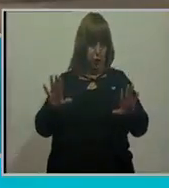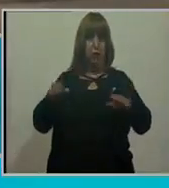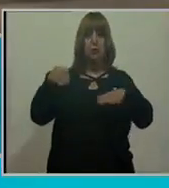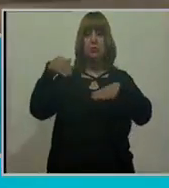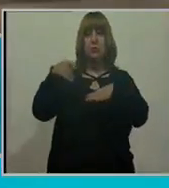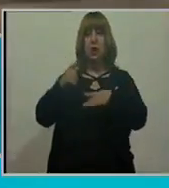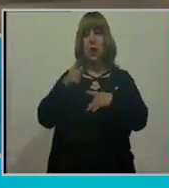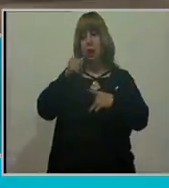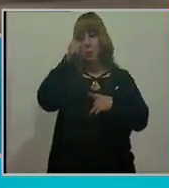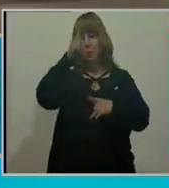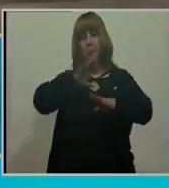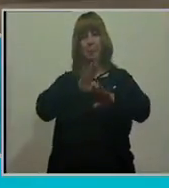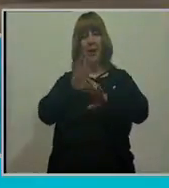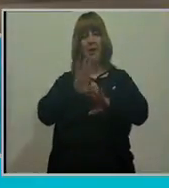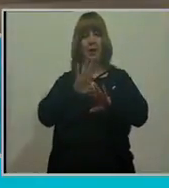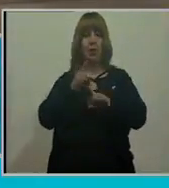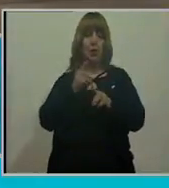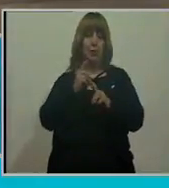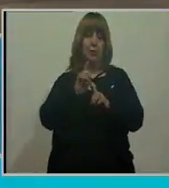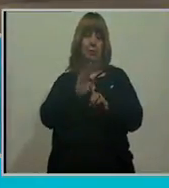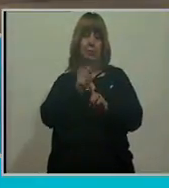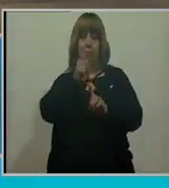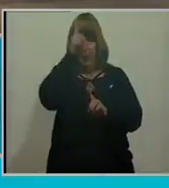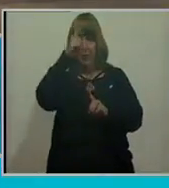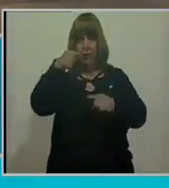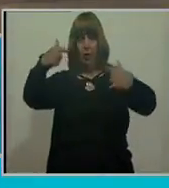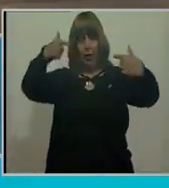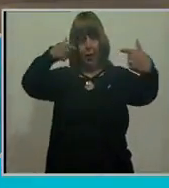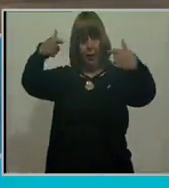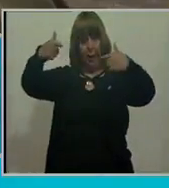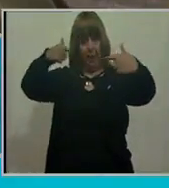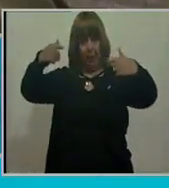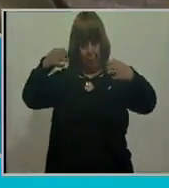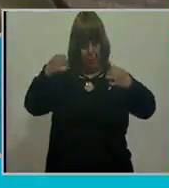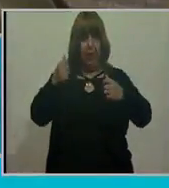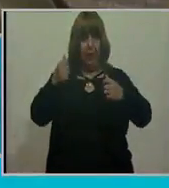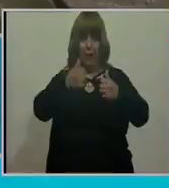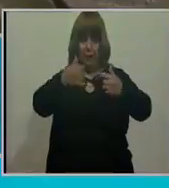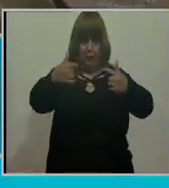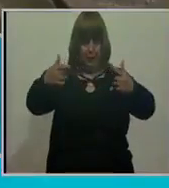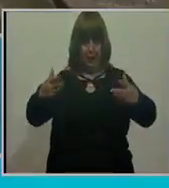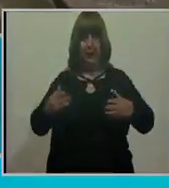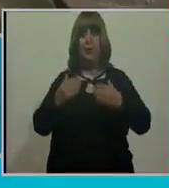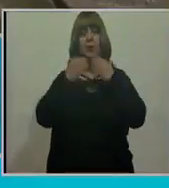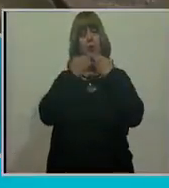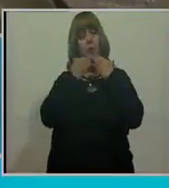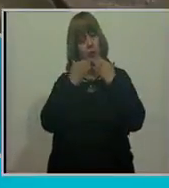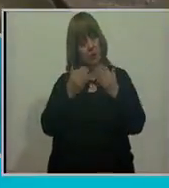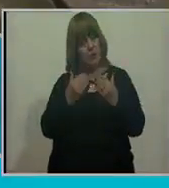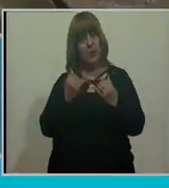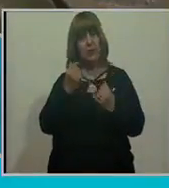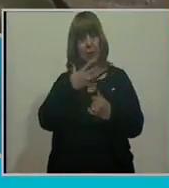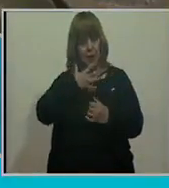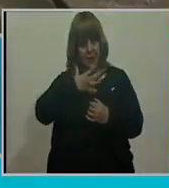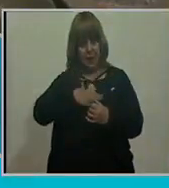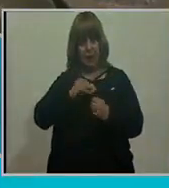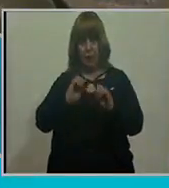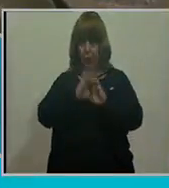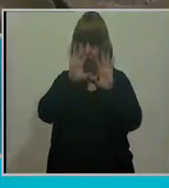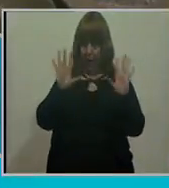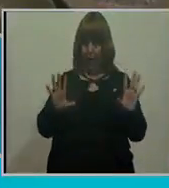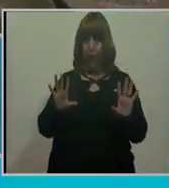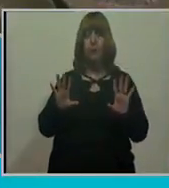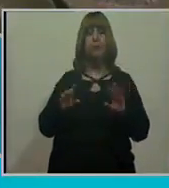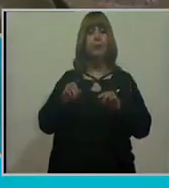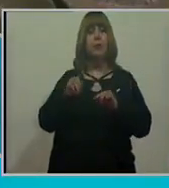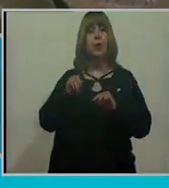fuerte presencia de preventores a las 24 horas y con más cámaras. Secretario, muchas gracias. Por favor, que tenga buen día. Bueno, y vamos a seguir con este tema, Ricardo, si te